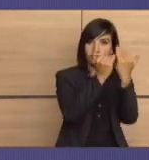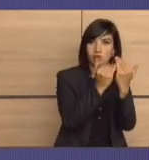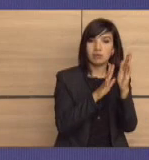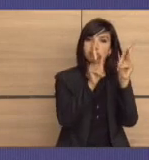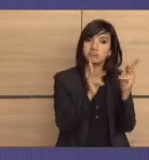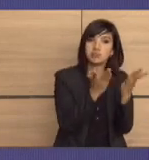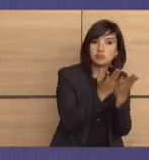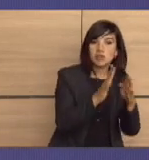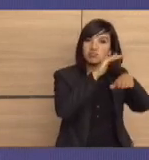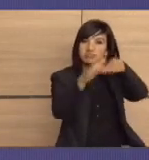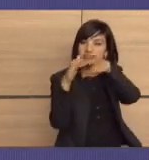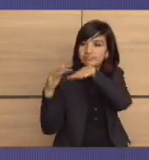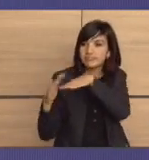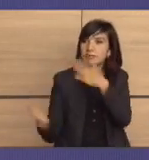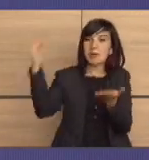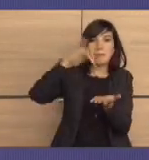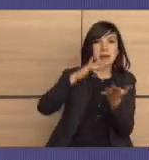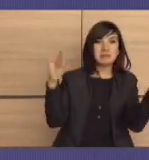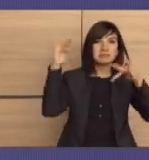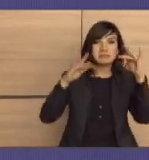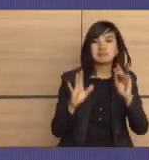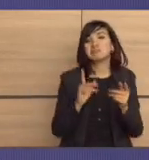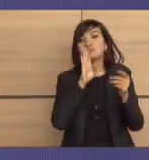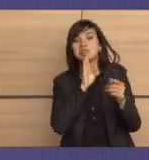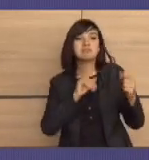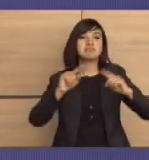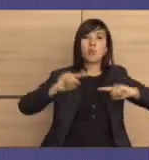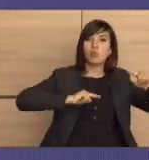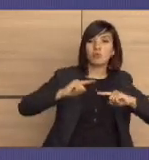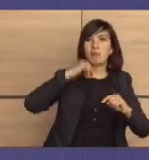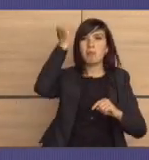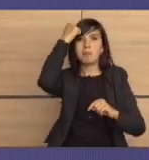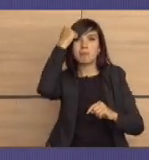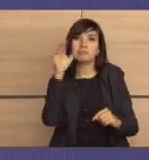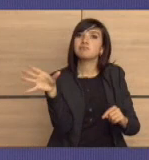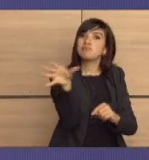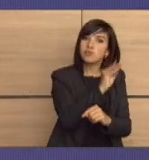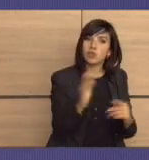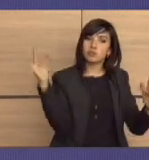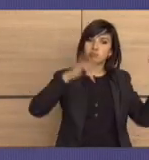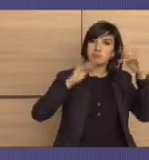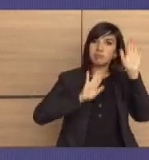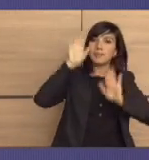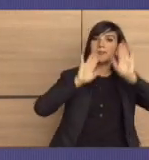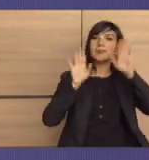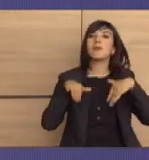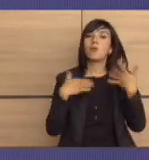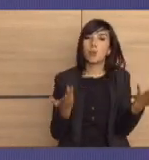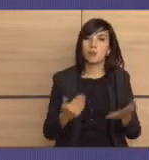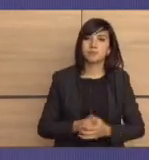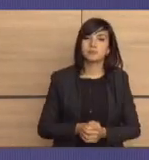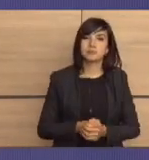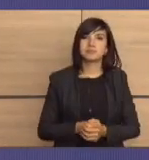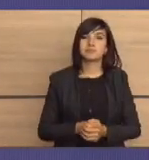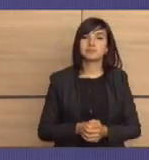que ser partícipes de este proceso, directivos, coordinadores académicos y red de docentes, para hacer activo este proceso de la enseñanza de la historia, la